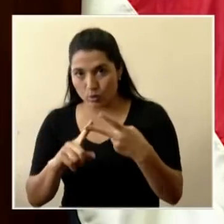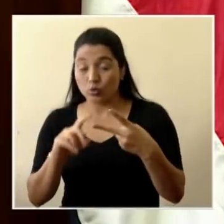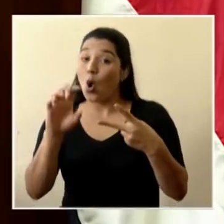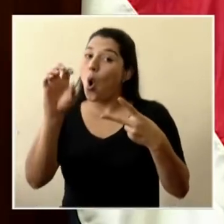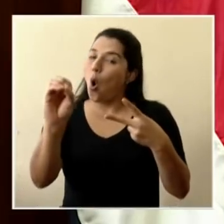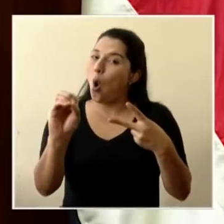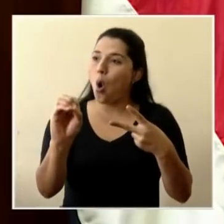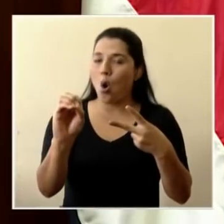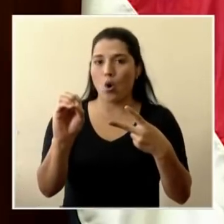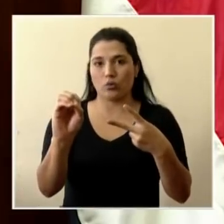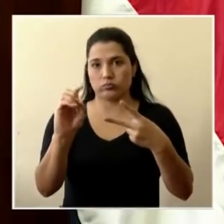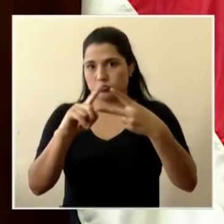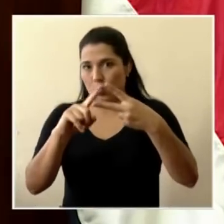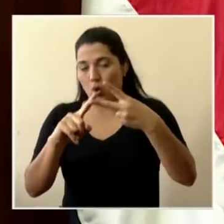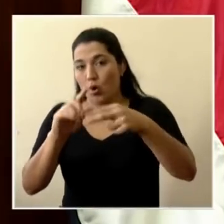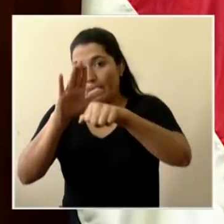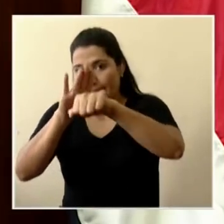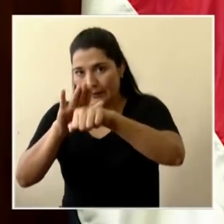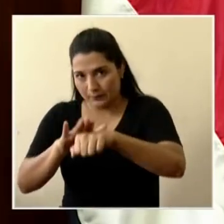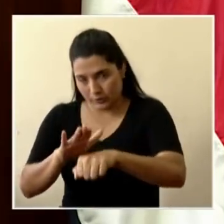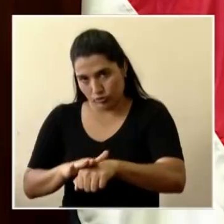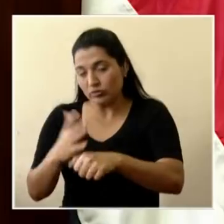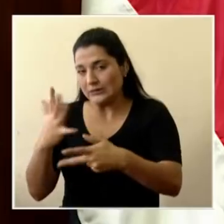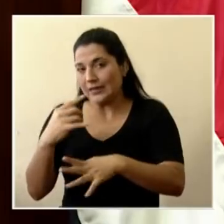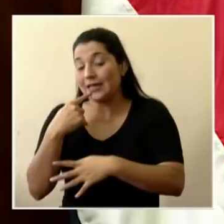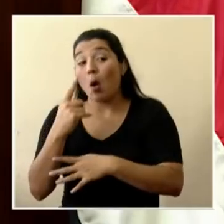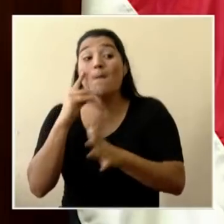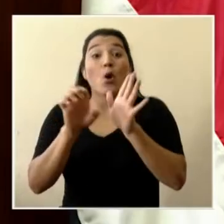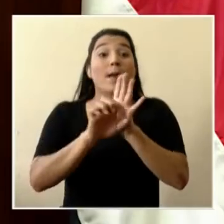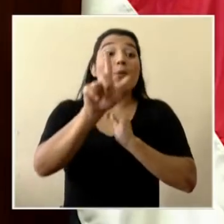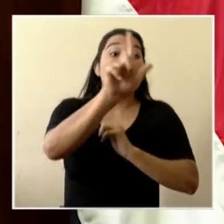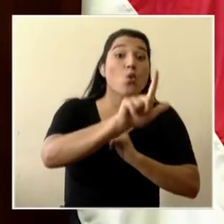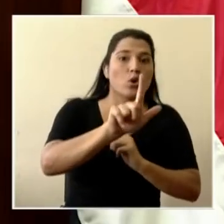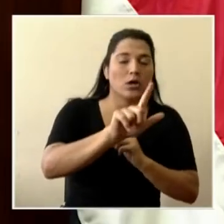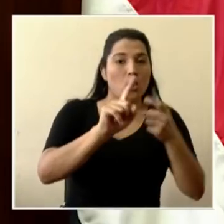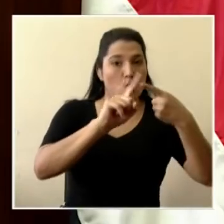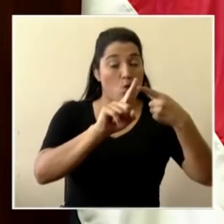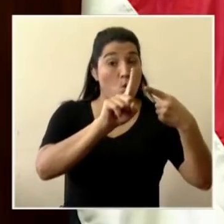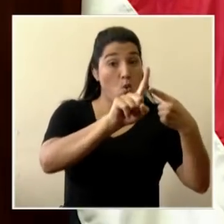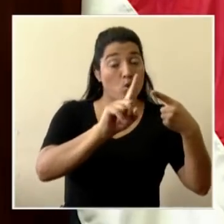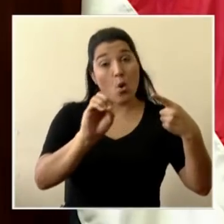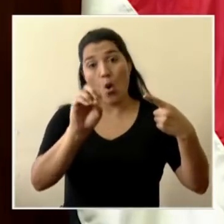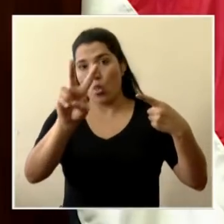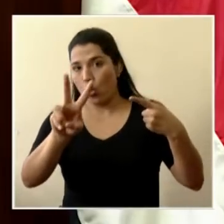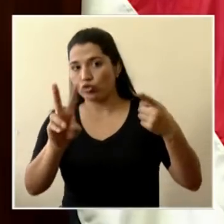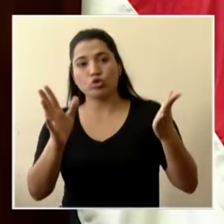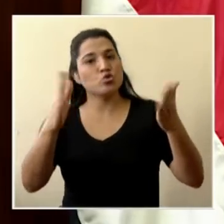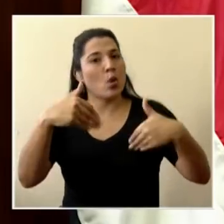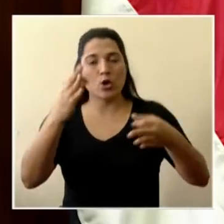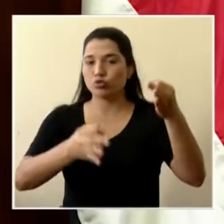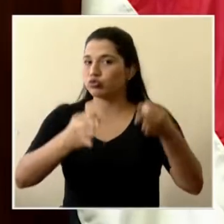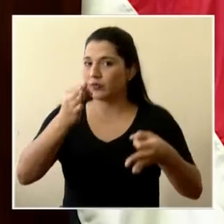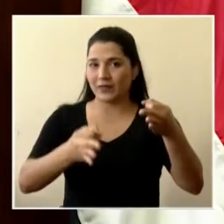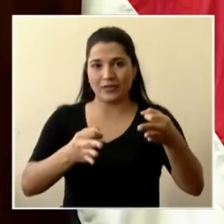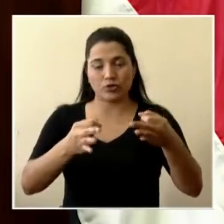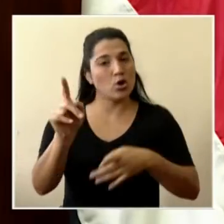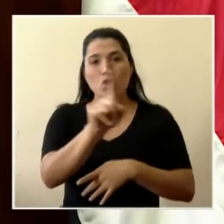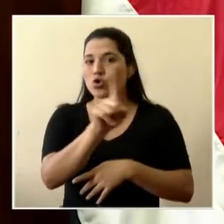ya se han indicado. Pero, por ejemplo, el lunes, la 1 y la 2 para efectos laborales, no hay justificación, no